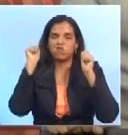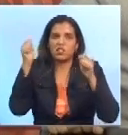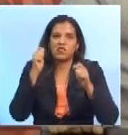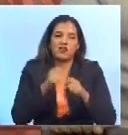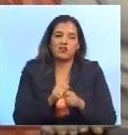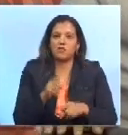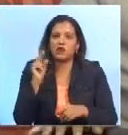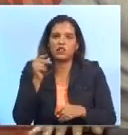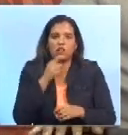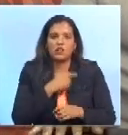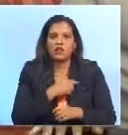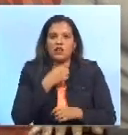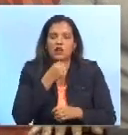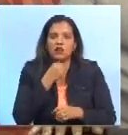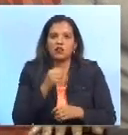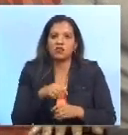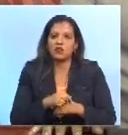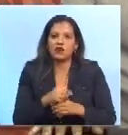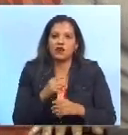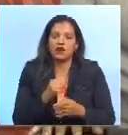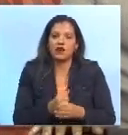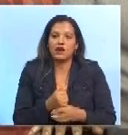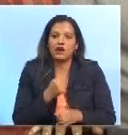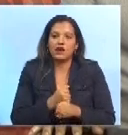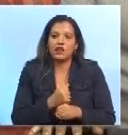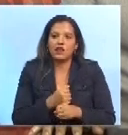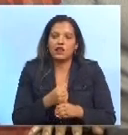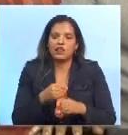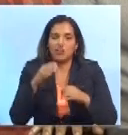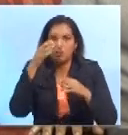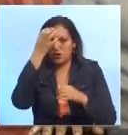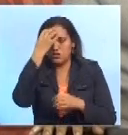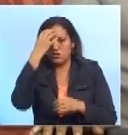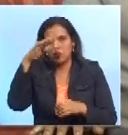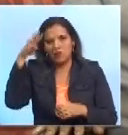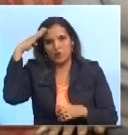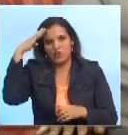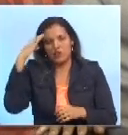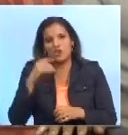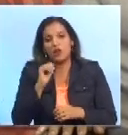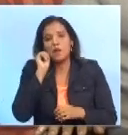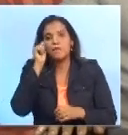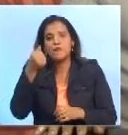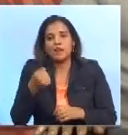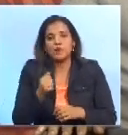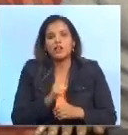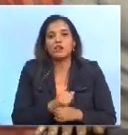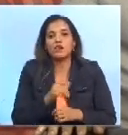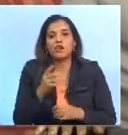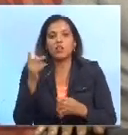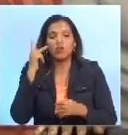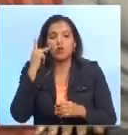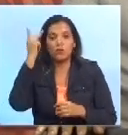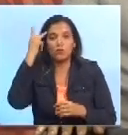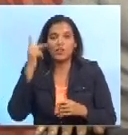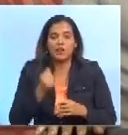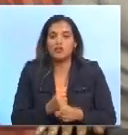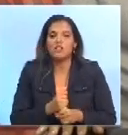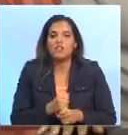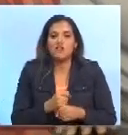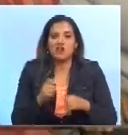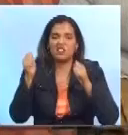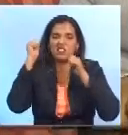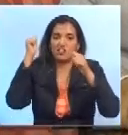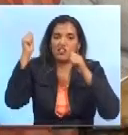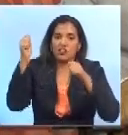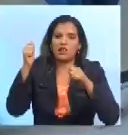que suprime la educación militar que entregaba la Armada del Ecuador. Para mañana se prevén plantones en los exteriores de esta